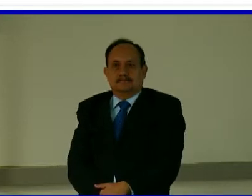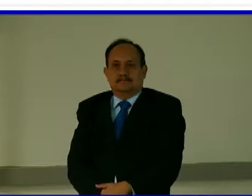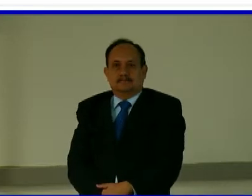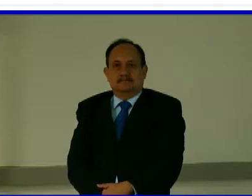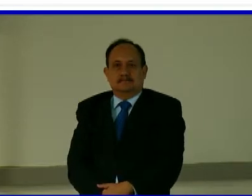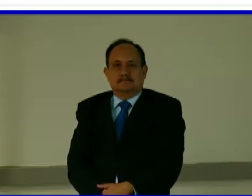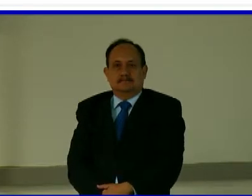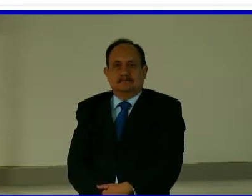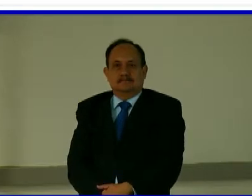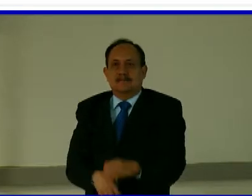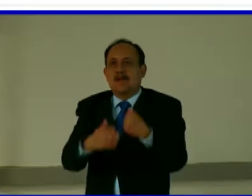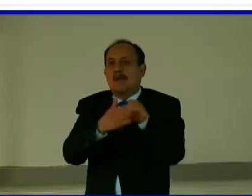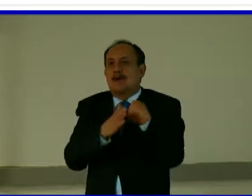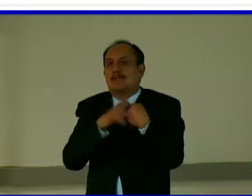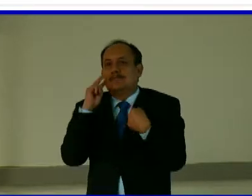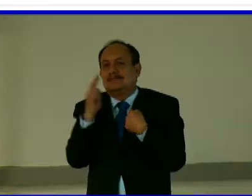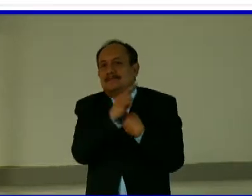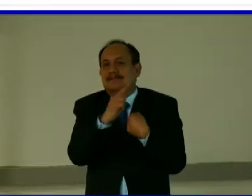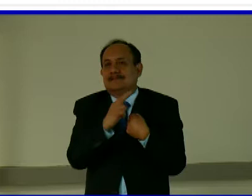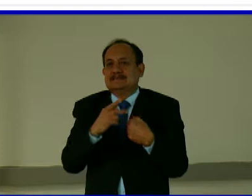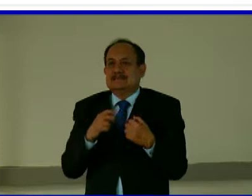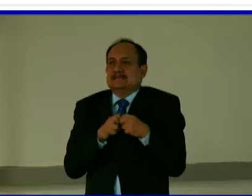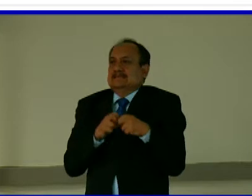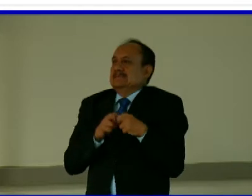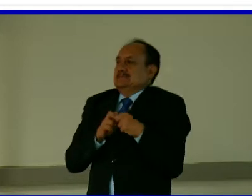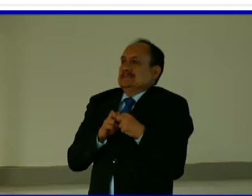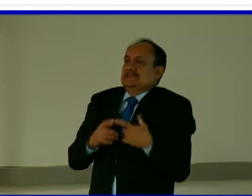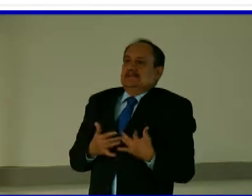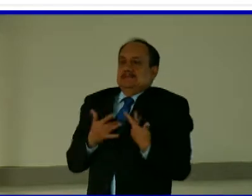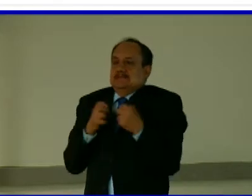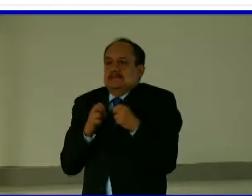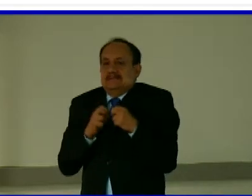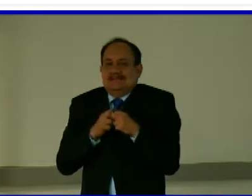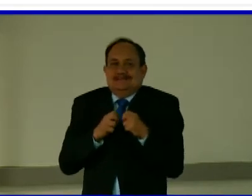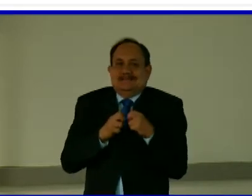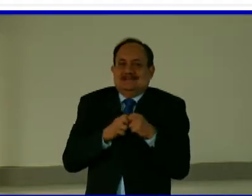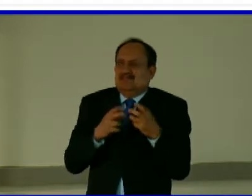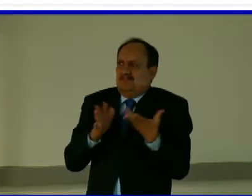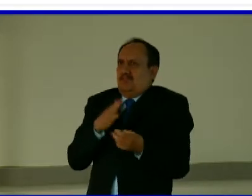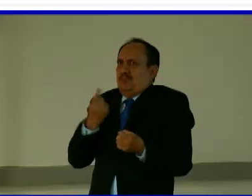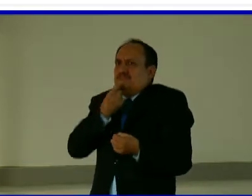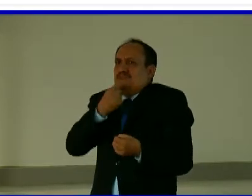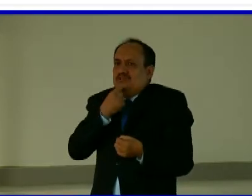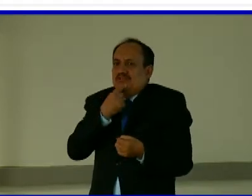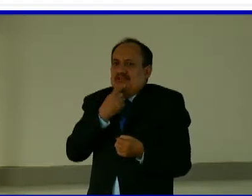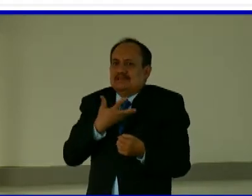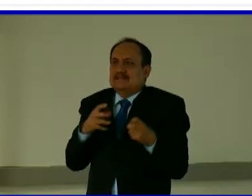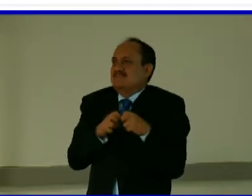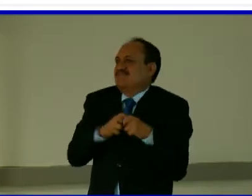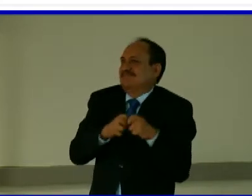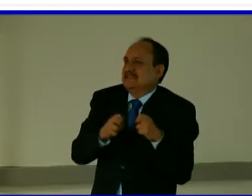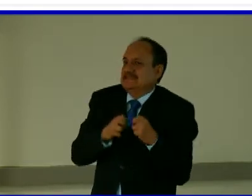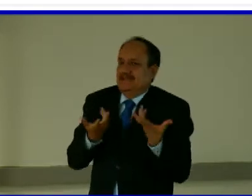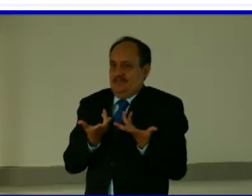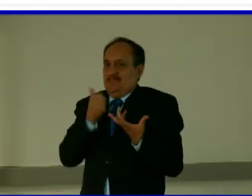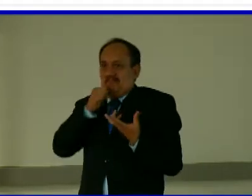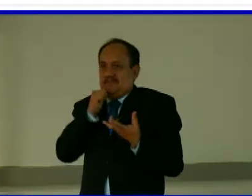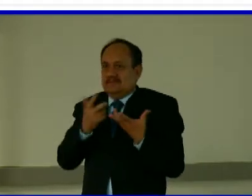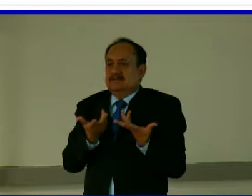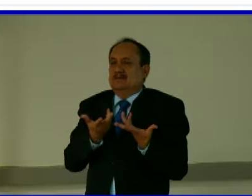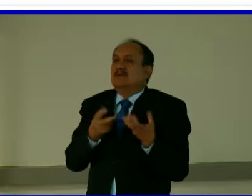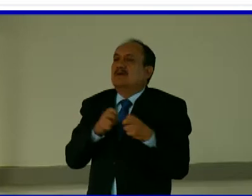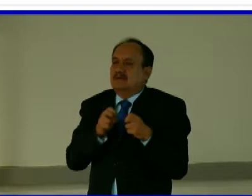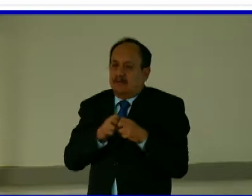El próximo factor que vamos a hablar es la ansiedad. Mucha gente dice, ¿por qué los niños tienen que estar ansiosos? La ansiedad es un